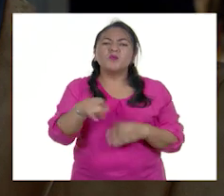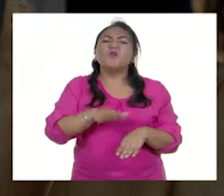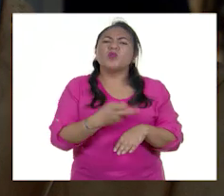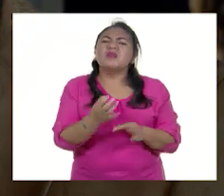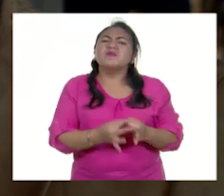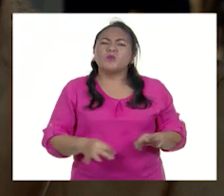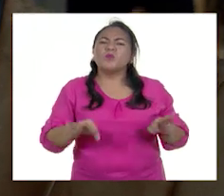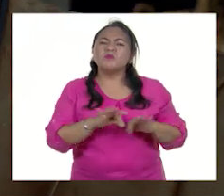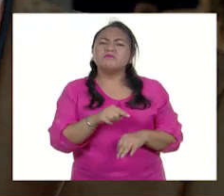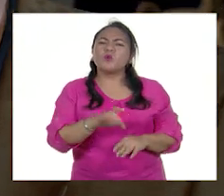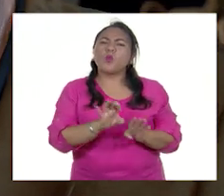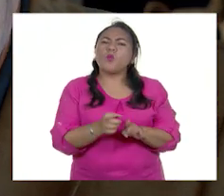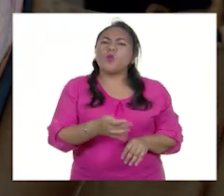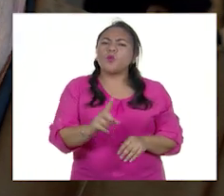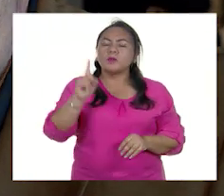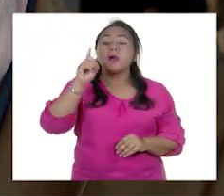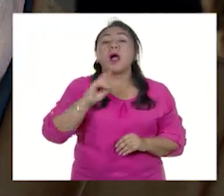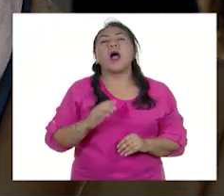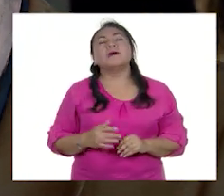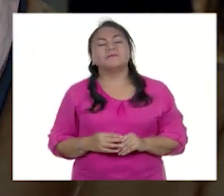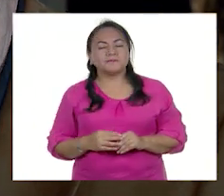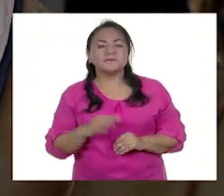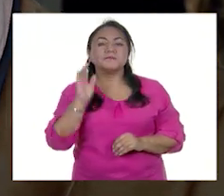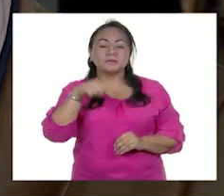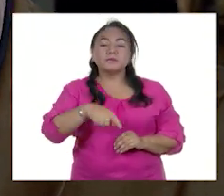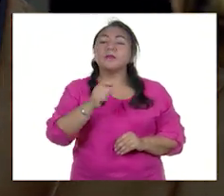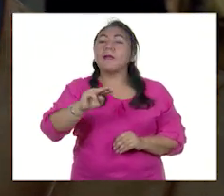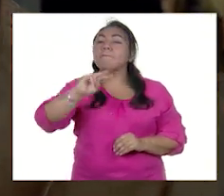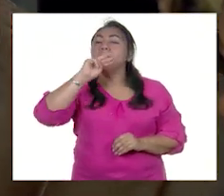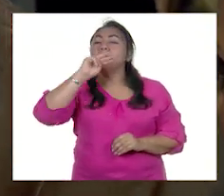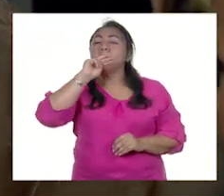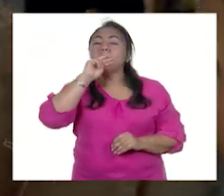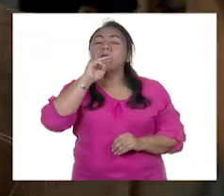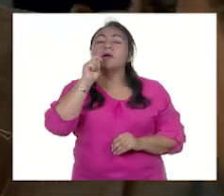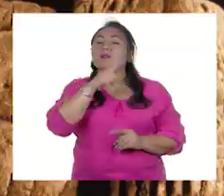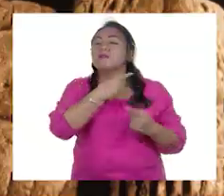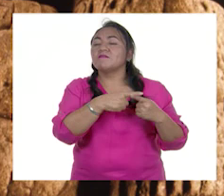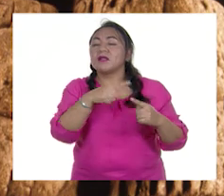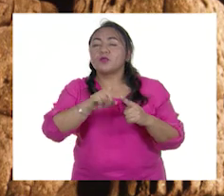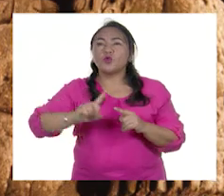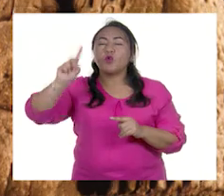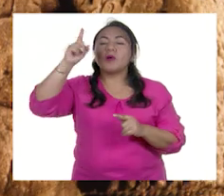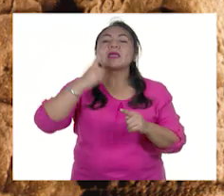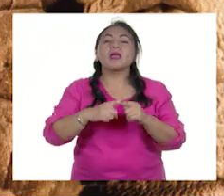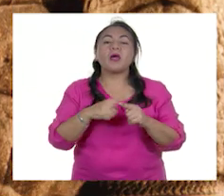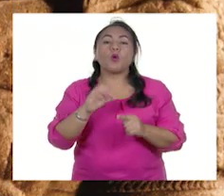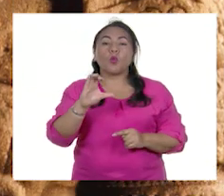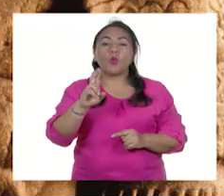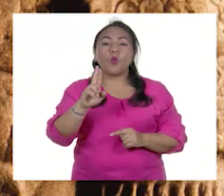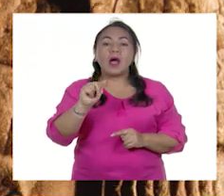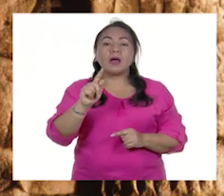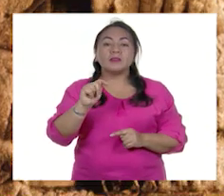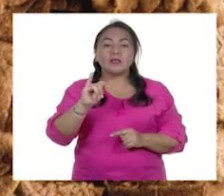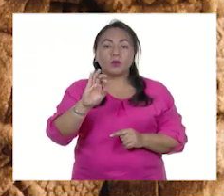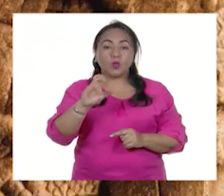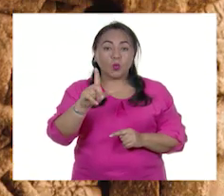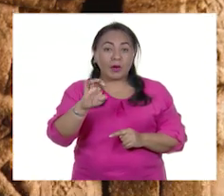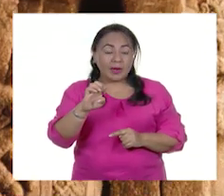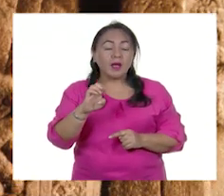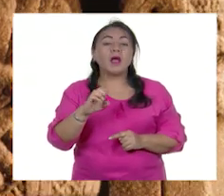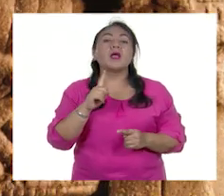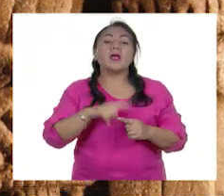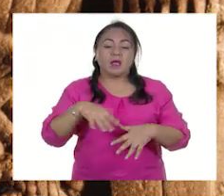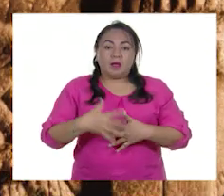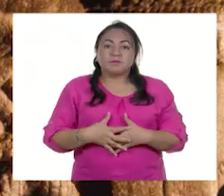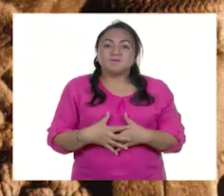Porque, de acuerdo con el mito, la madre de todos los dioses, que era Coatlicue, quedó embarazada mientras barría el